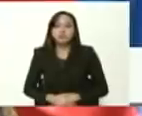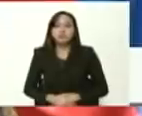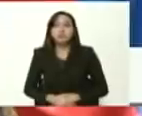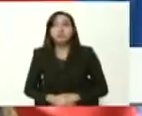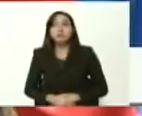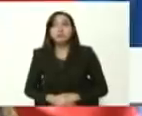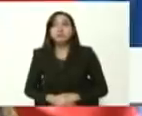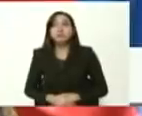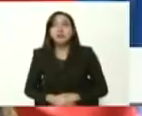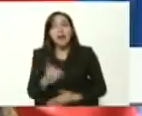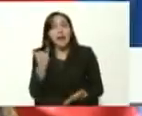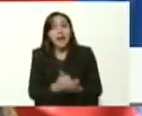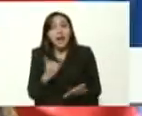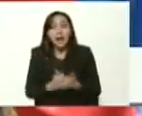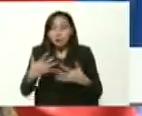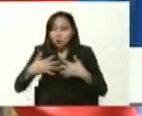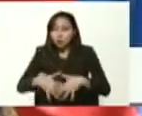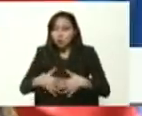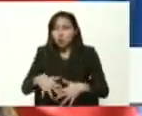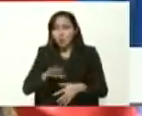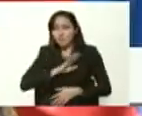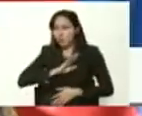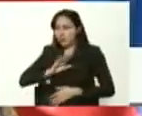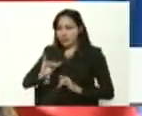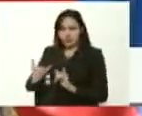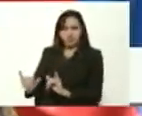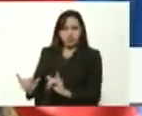registra una empresa propiedad de él,